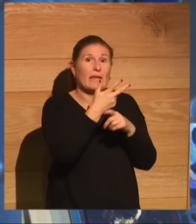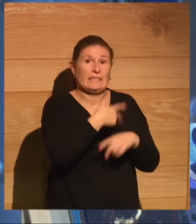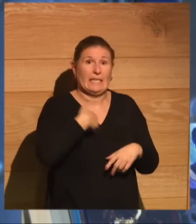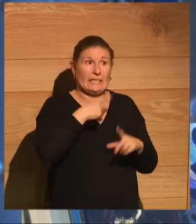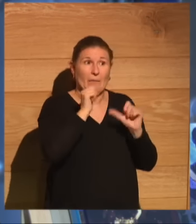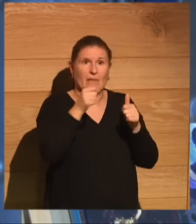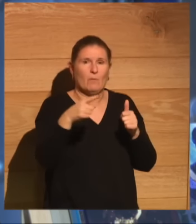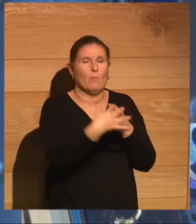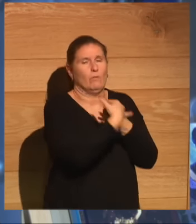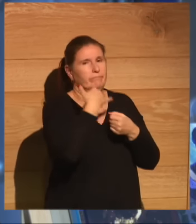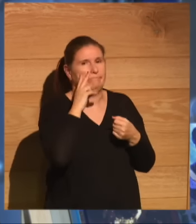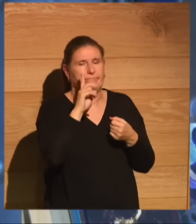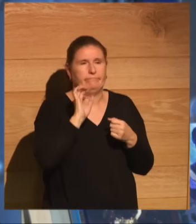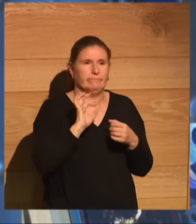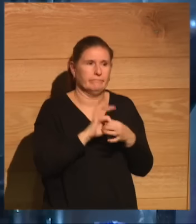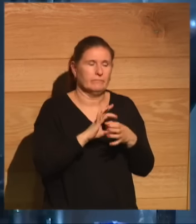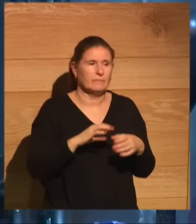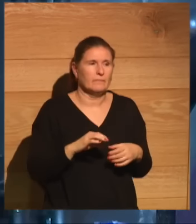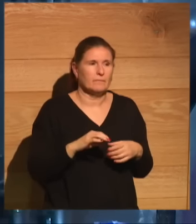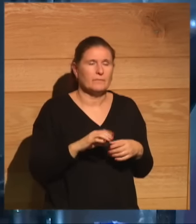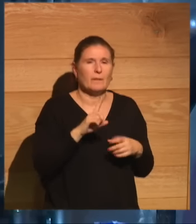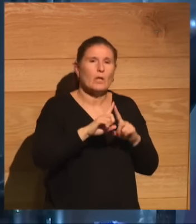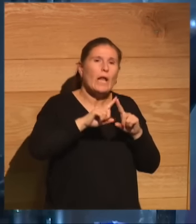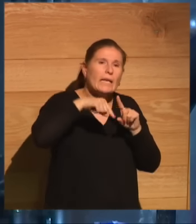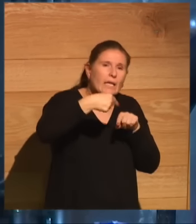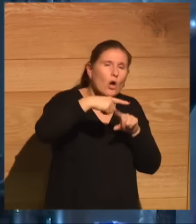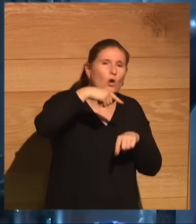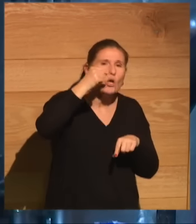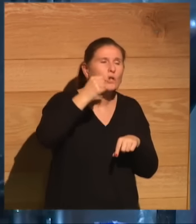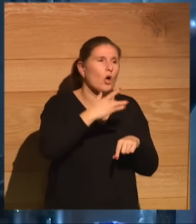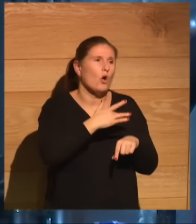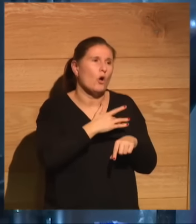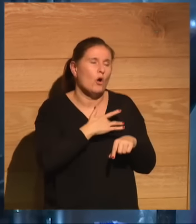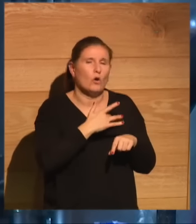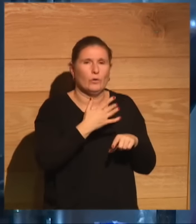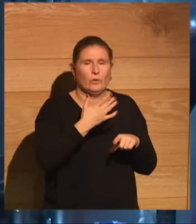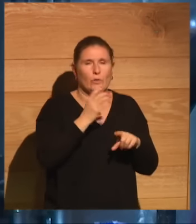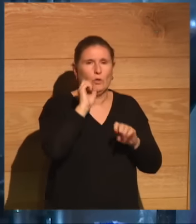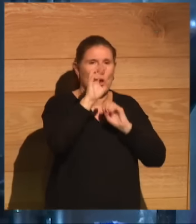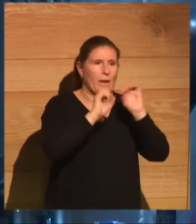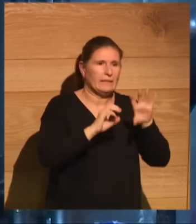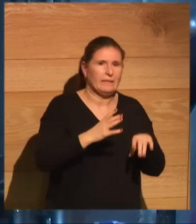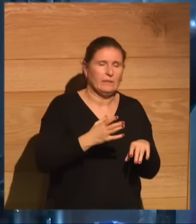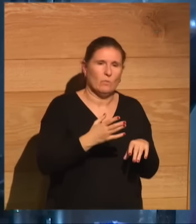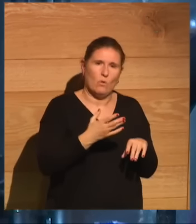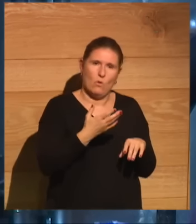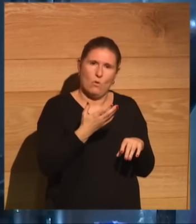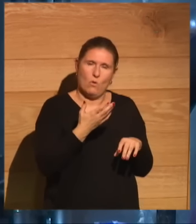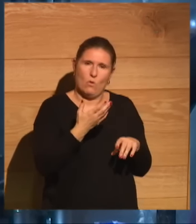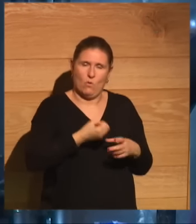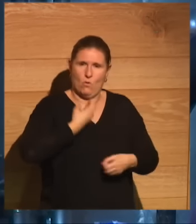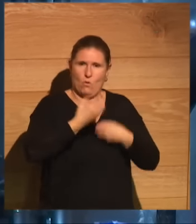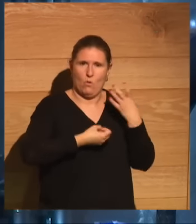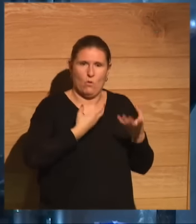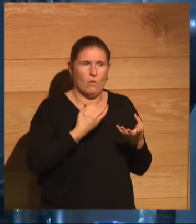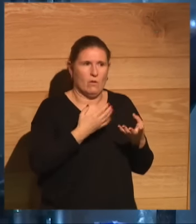inicio. Es que también estás con el neogótico romanticismo impresionismo alemán y aparece Anton Furst, es que claro, ¿qué